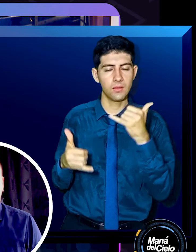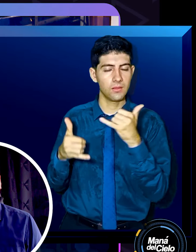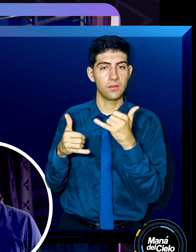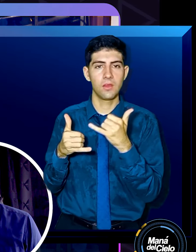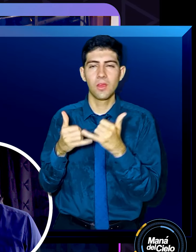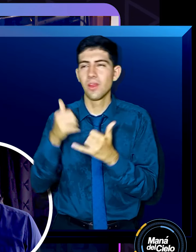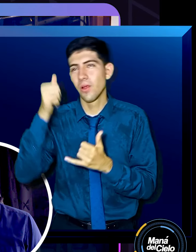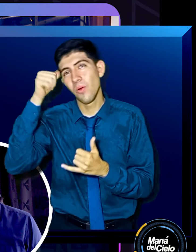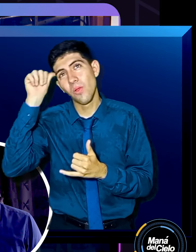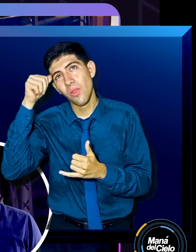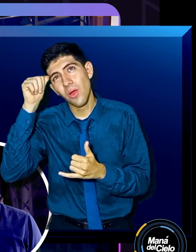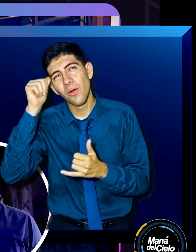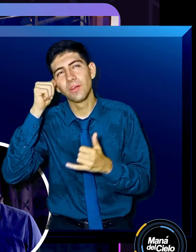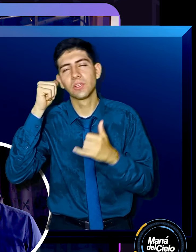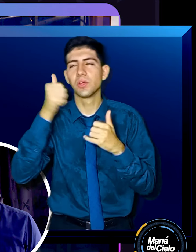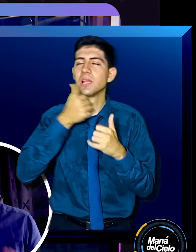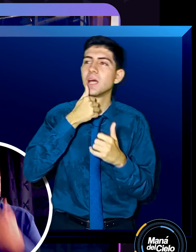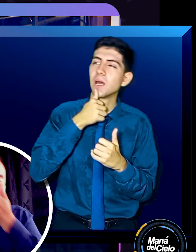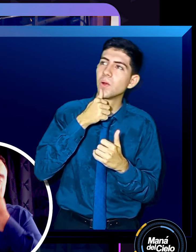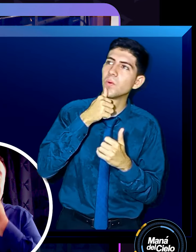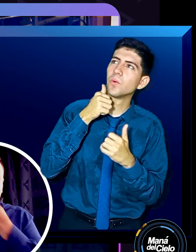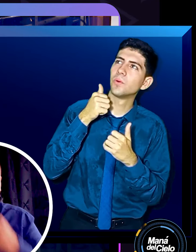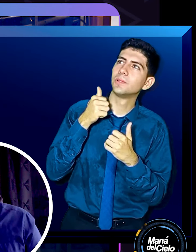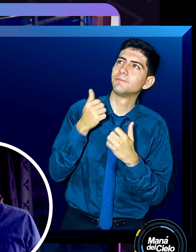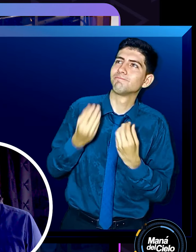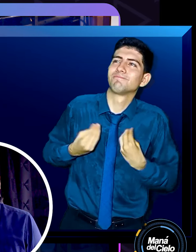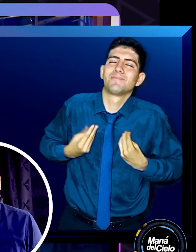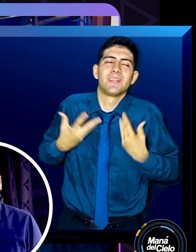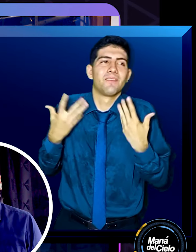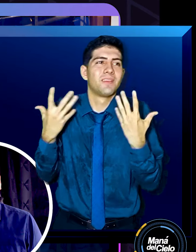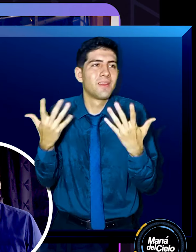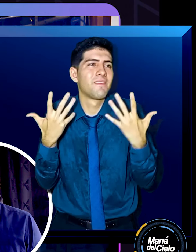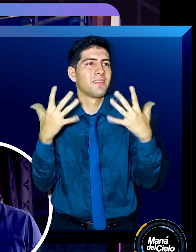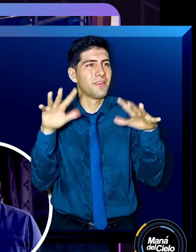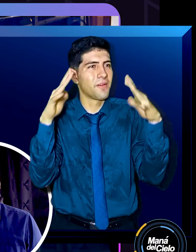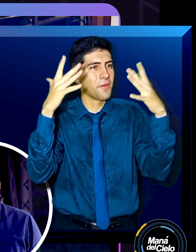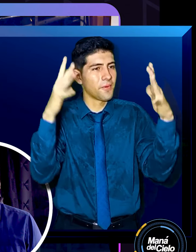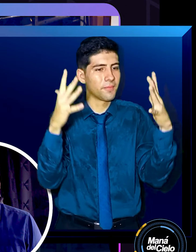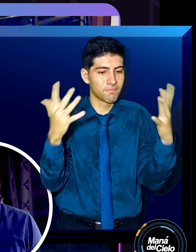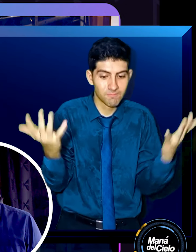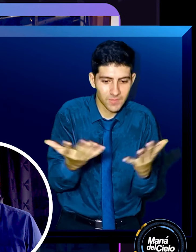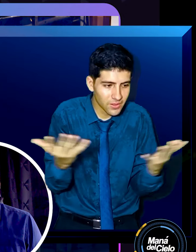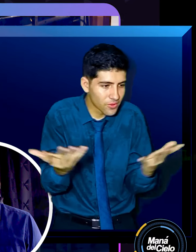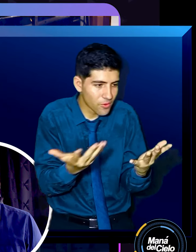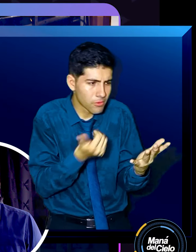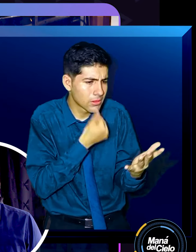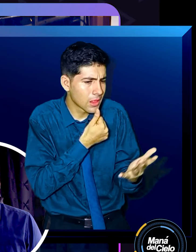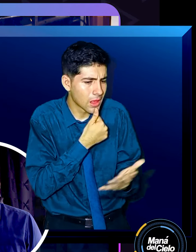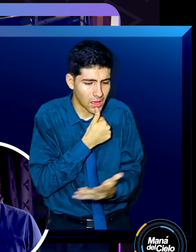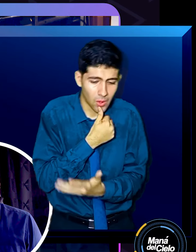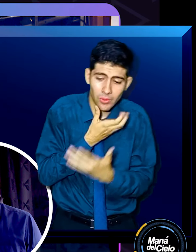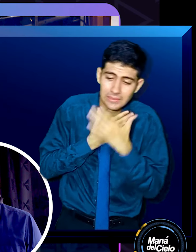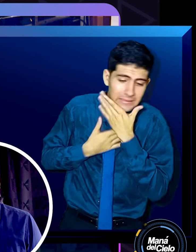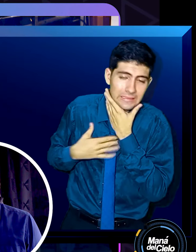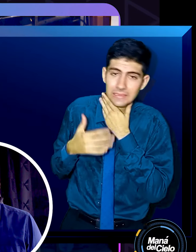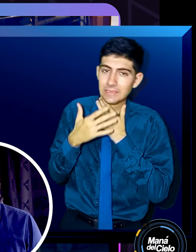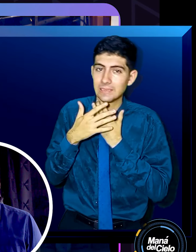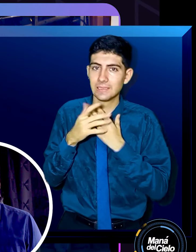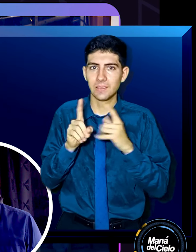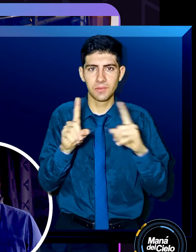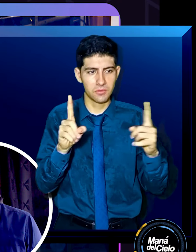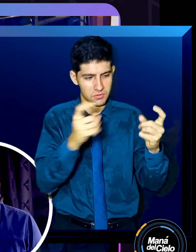vida, porque el que no tiene agua se muere. Y no había de dónde sacar el agua. La sacaron de una roca.